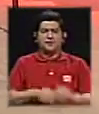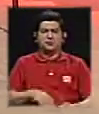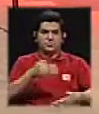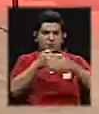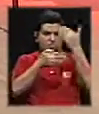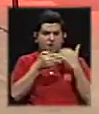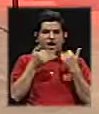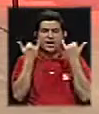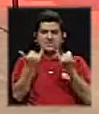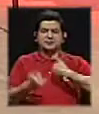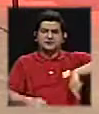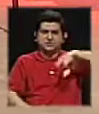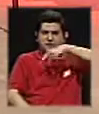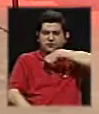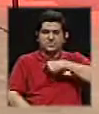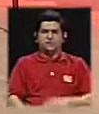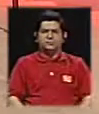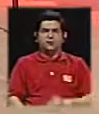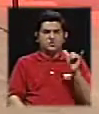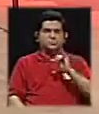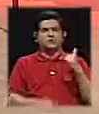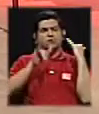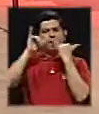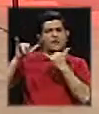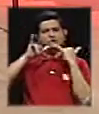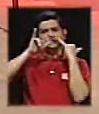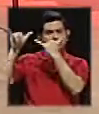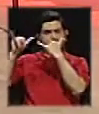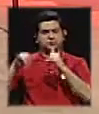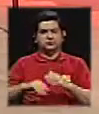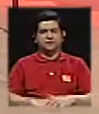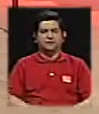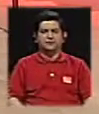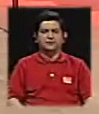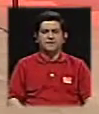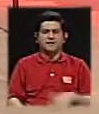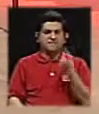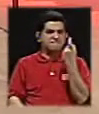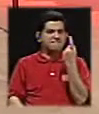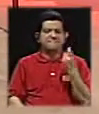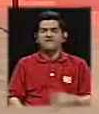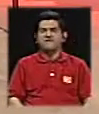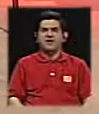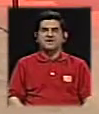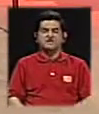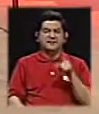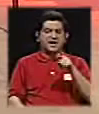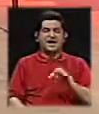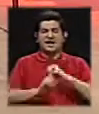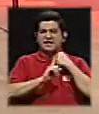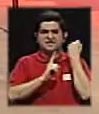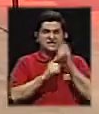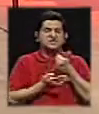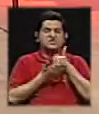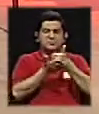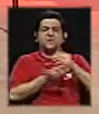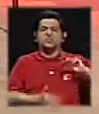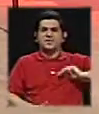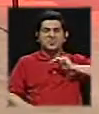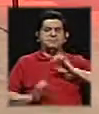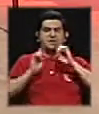esto, veníamos también denunciando un poco la falta de disposición de parte del MEP